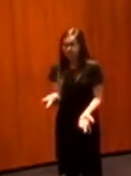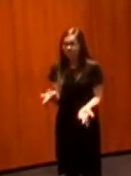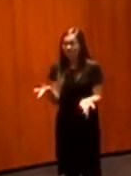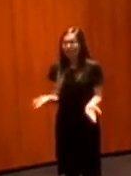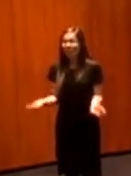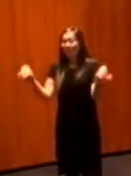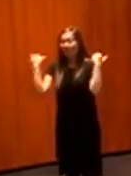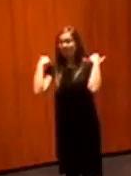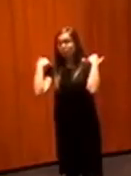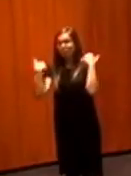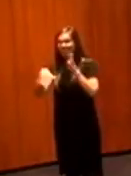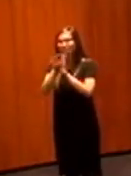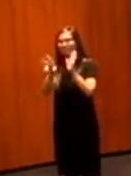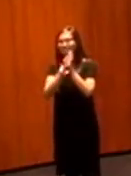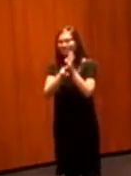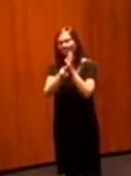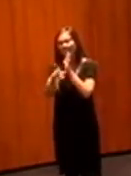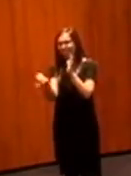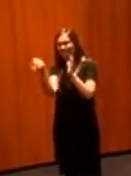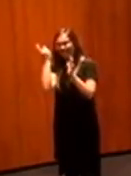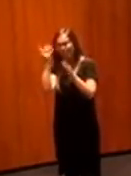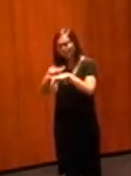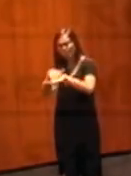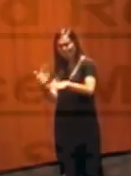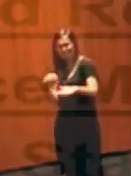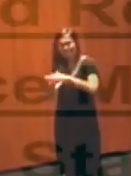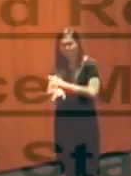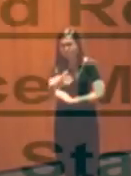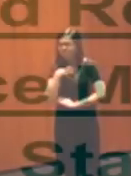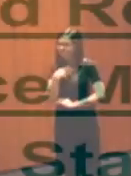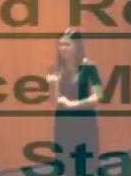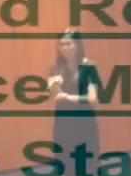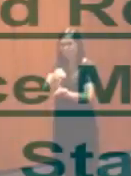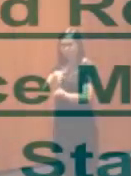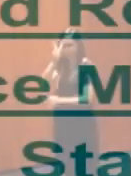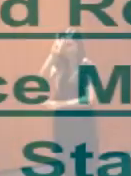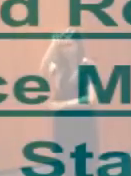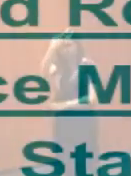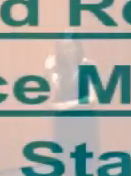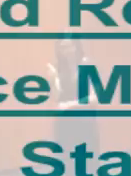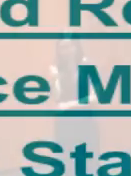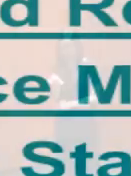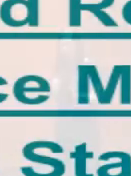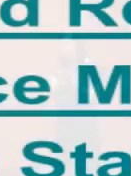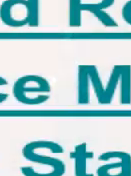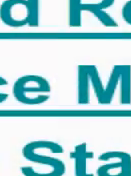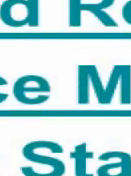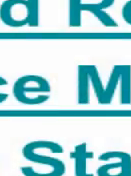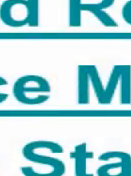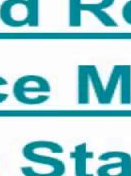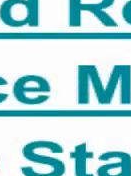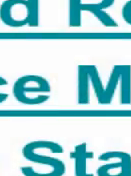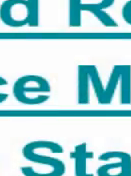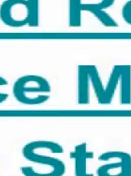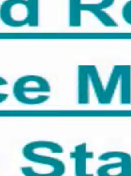no poder acceder al currículum no es de los alumnos, sino que tenemos que cambiar el enfoque porque el problema es que el currículum es el que está mal